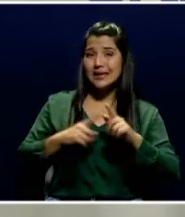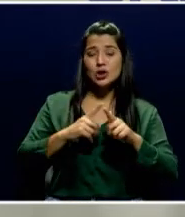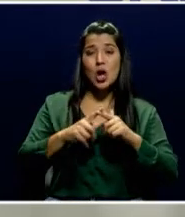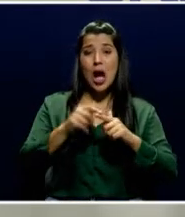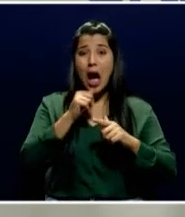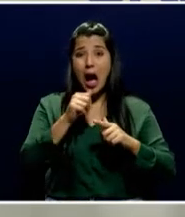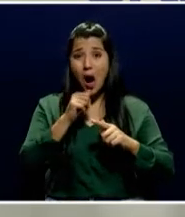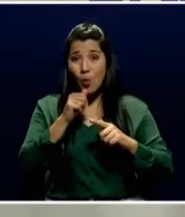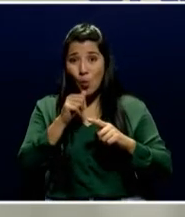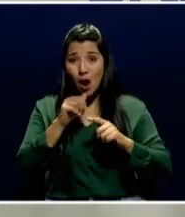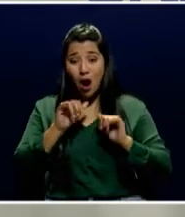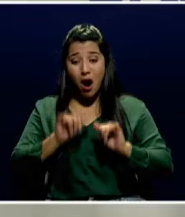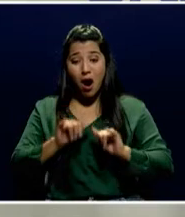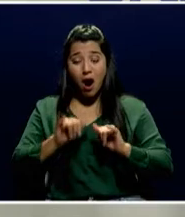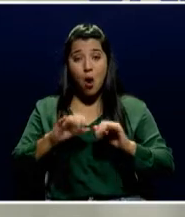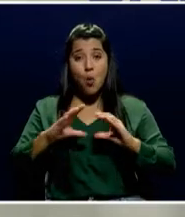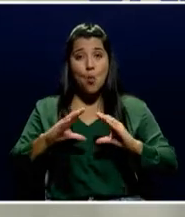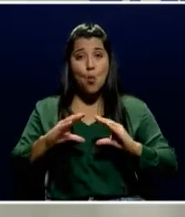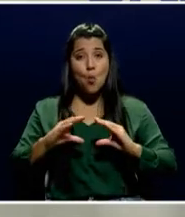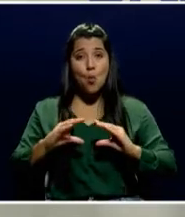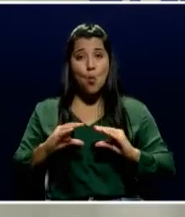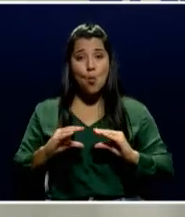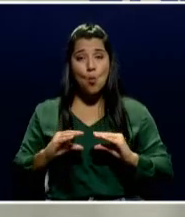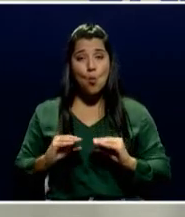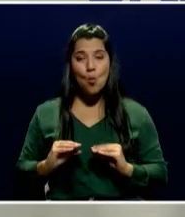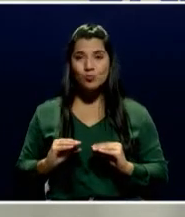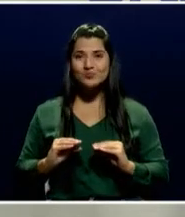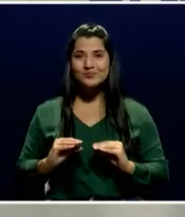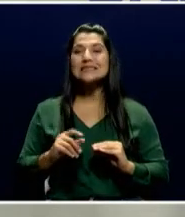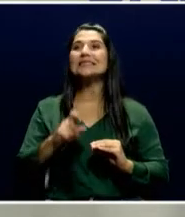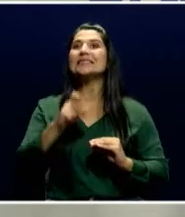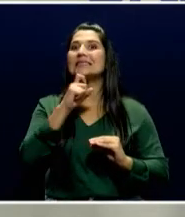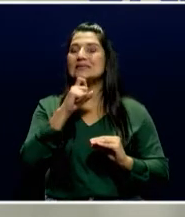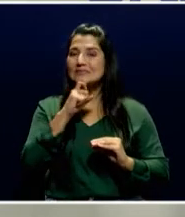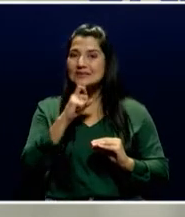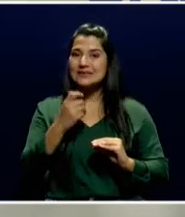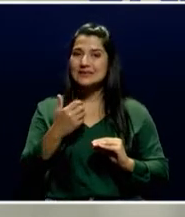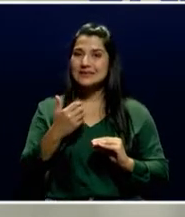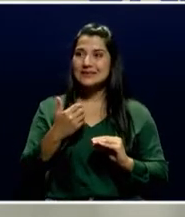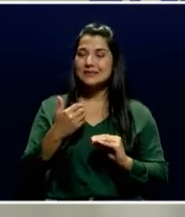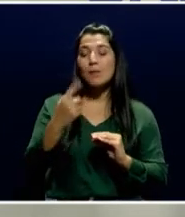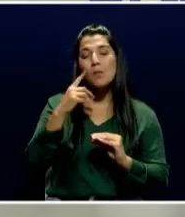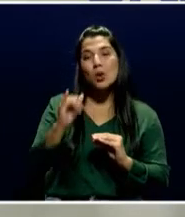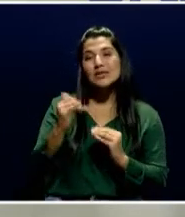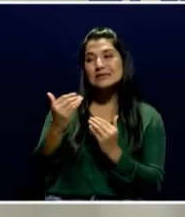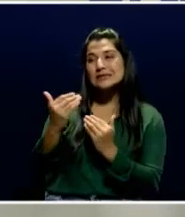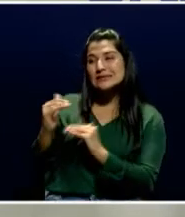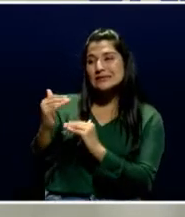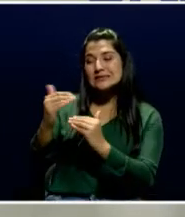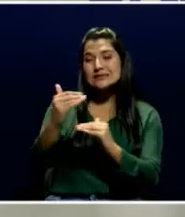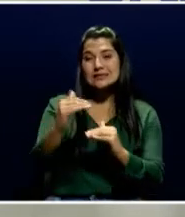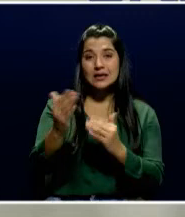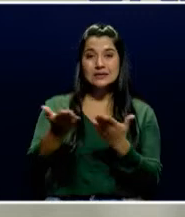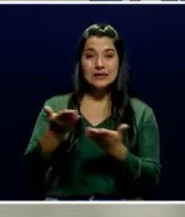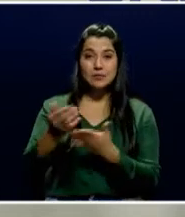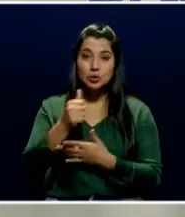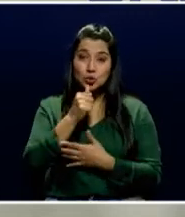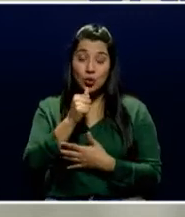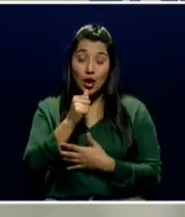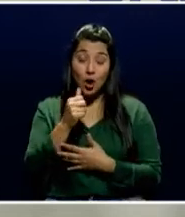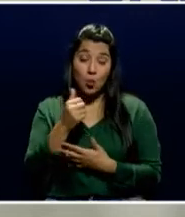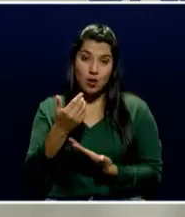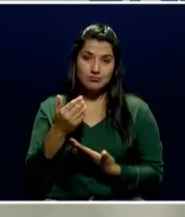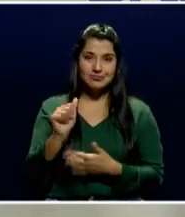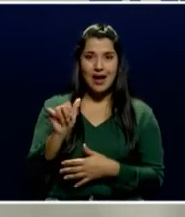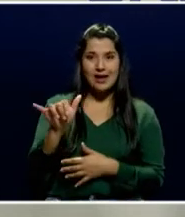tener una época seca un poco más dura en términos de racionamientos y otros elementos que la IA maneja ya desde